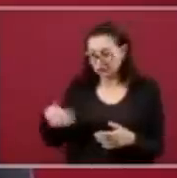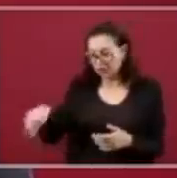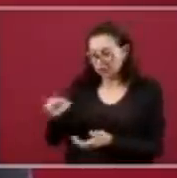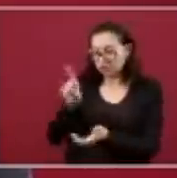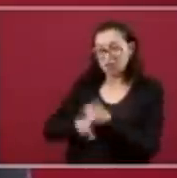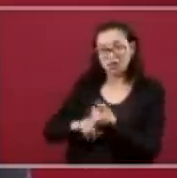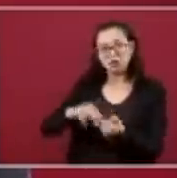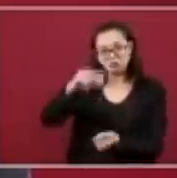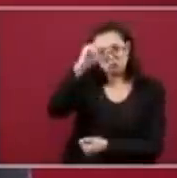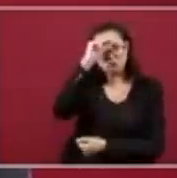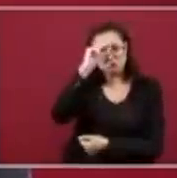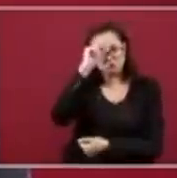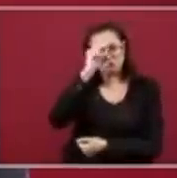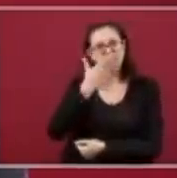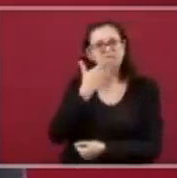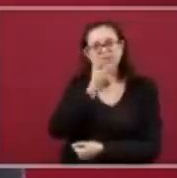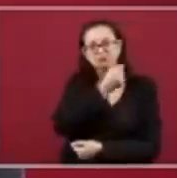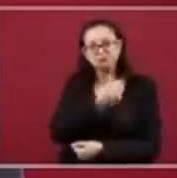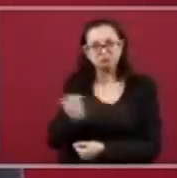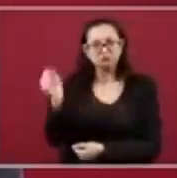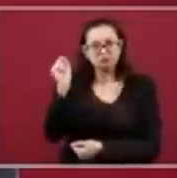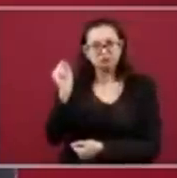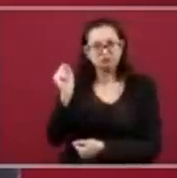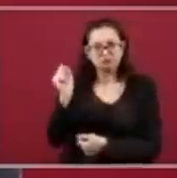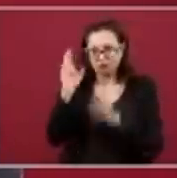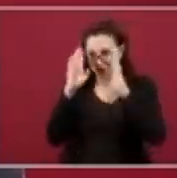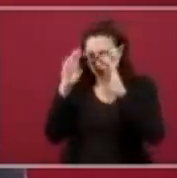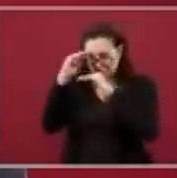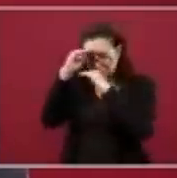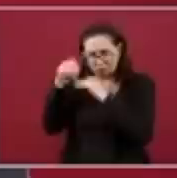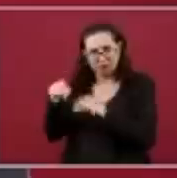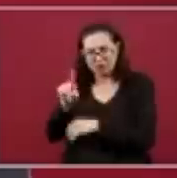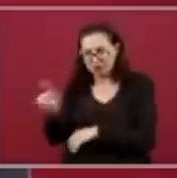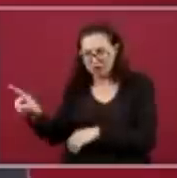intelectuales de derecha, conservadores,